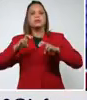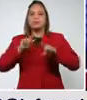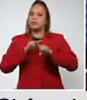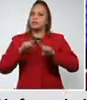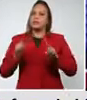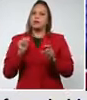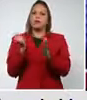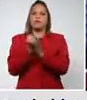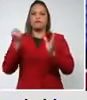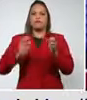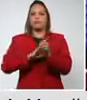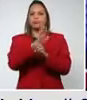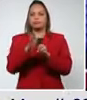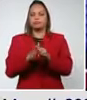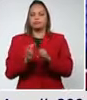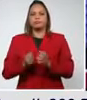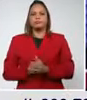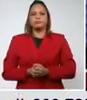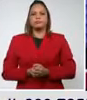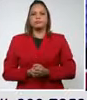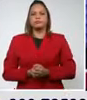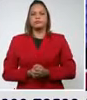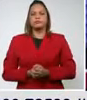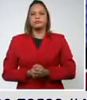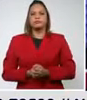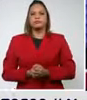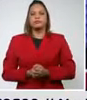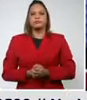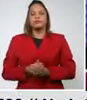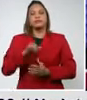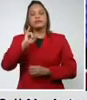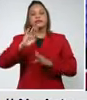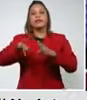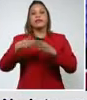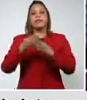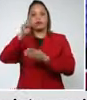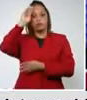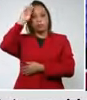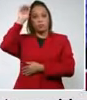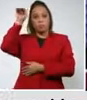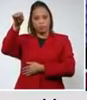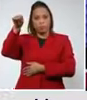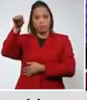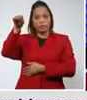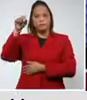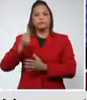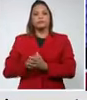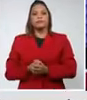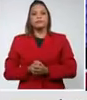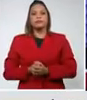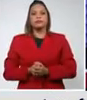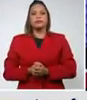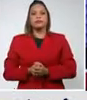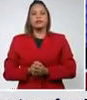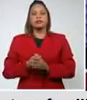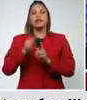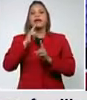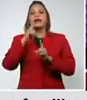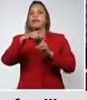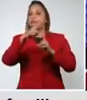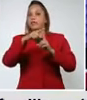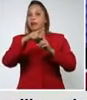enfermedad. Estuvo 6 días hospitalizada, una parte del tiempo en terapia intensiva por